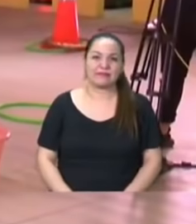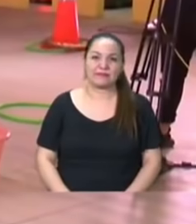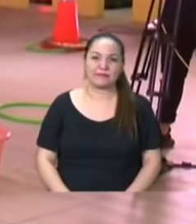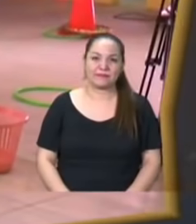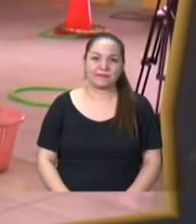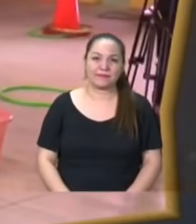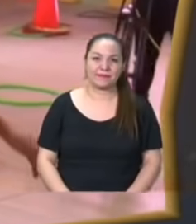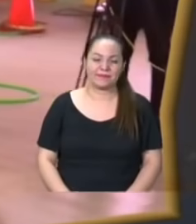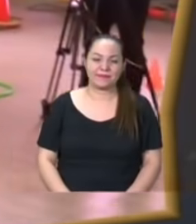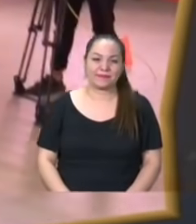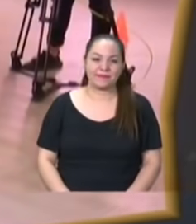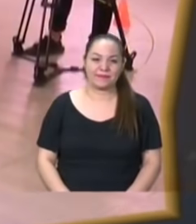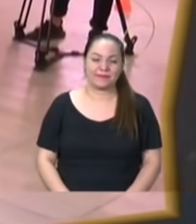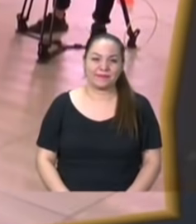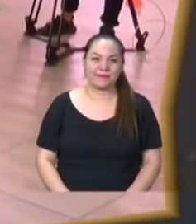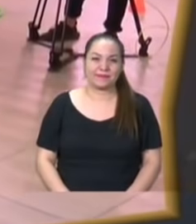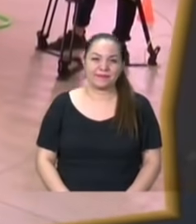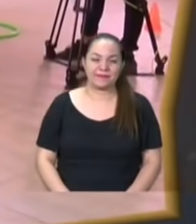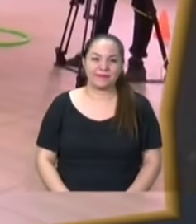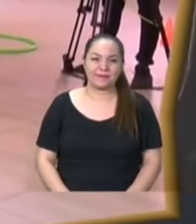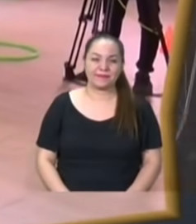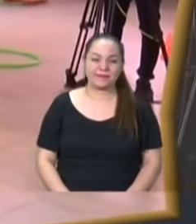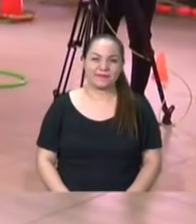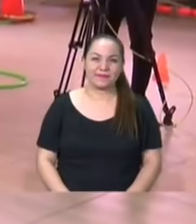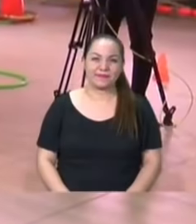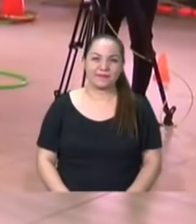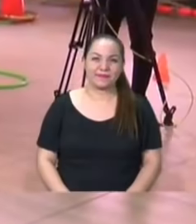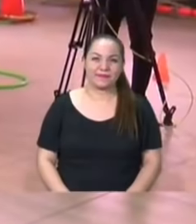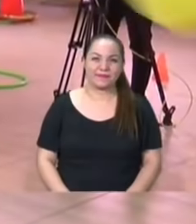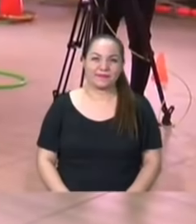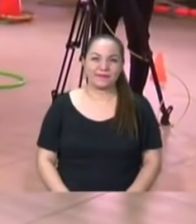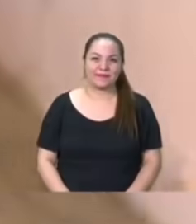ese globo. Julio César Chávez. ¡Ah, no! ¡Qué manera